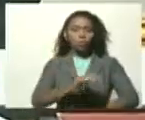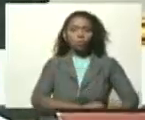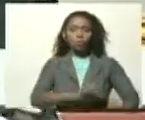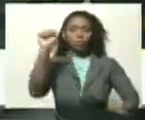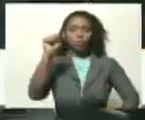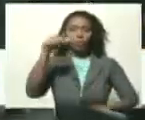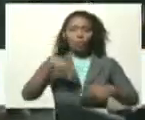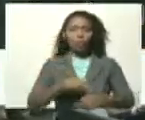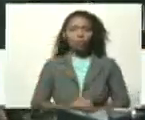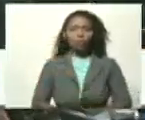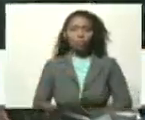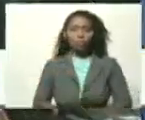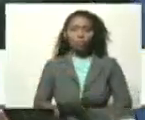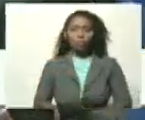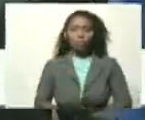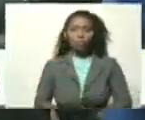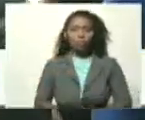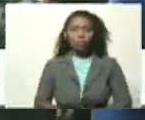Libertador.